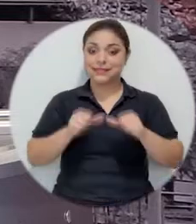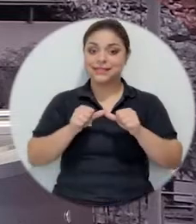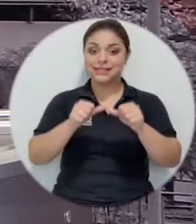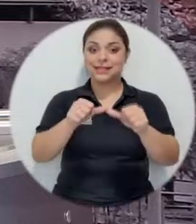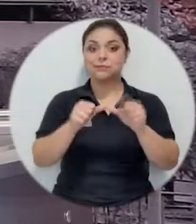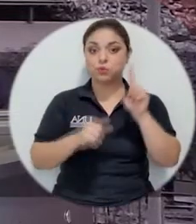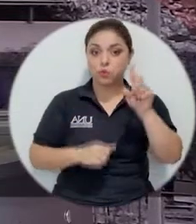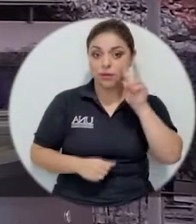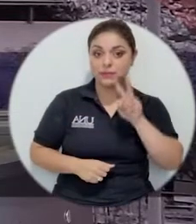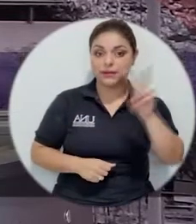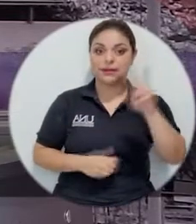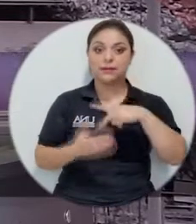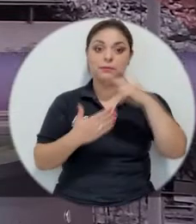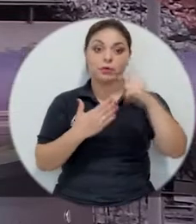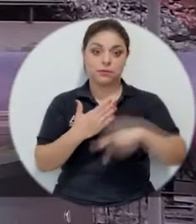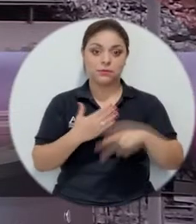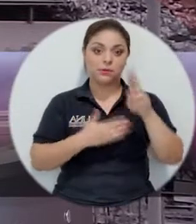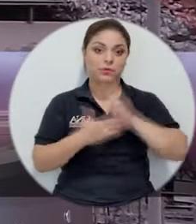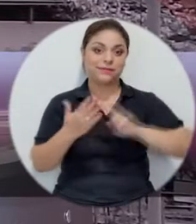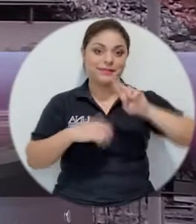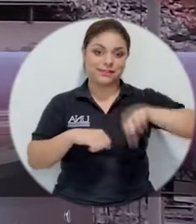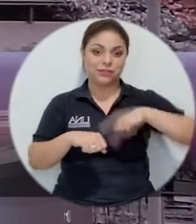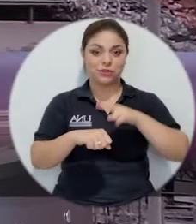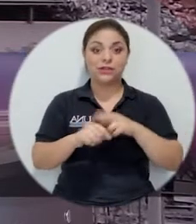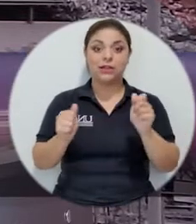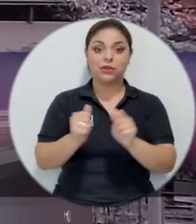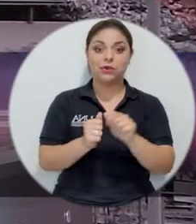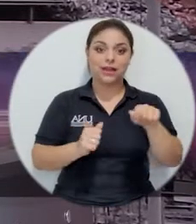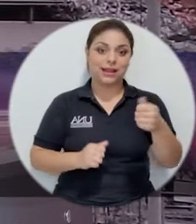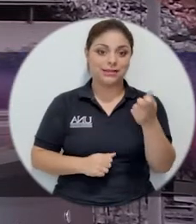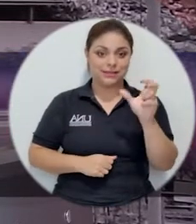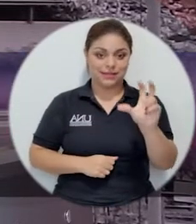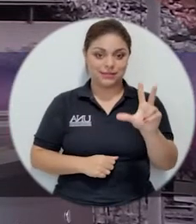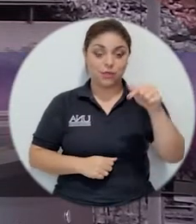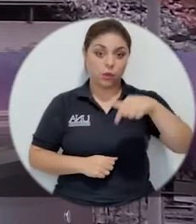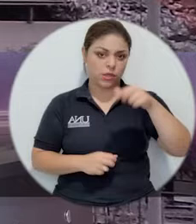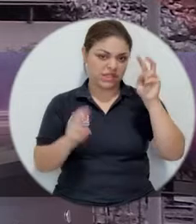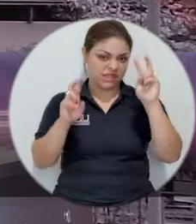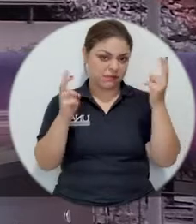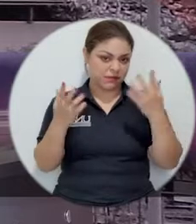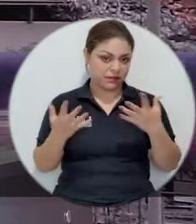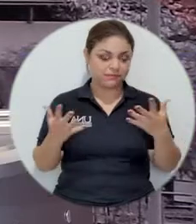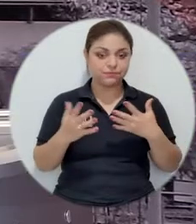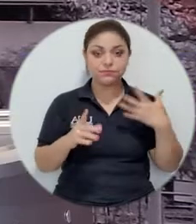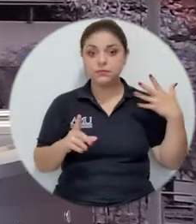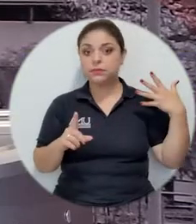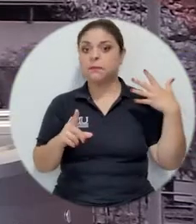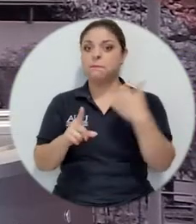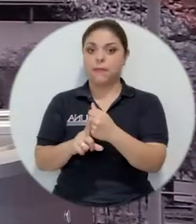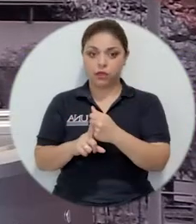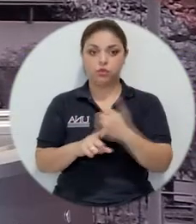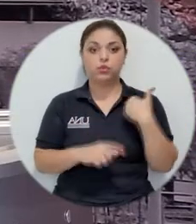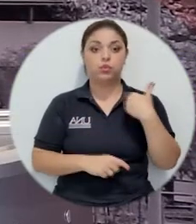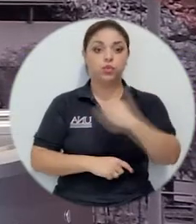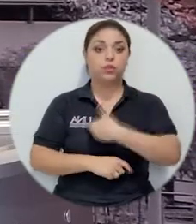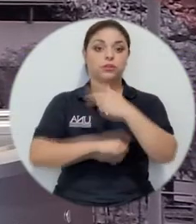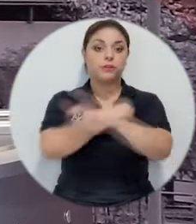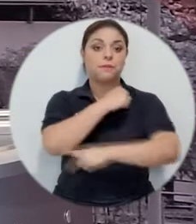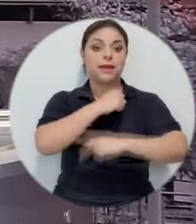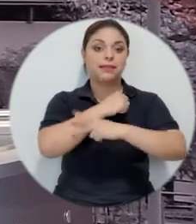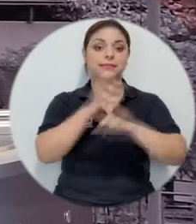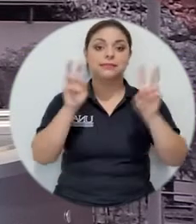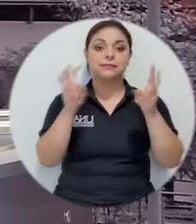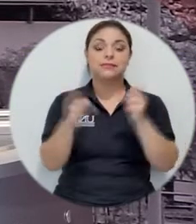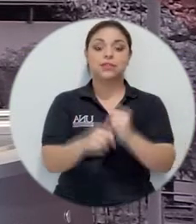Continúa usted con Una Mirada, el programa de la Universidad Nacional y de CINAR S.A. Hoy con el tema del impacto que tiene en nuestro país el tema de la